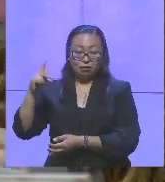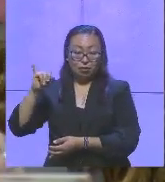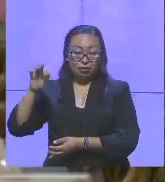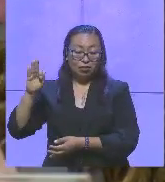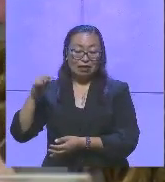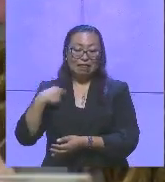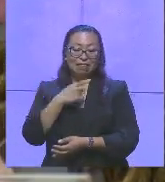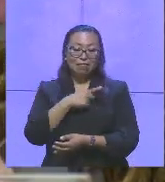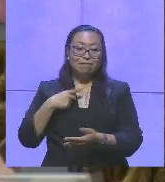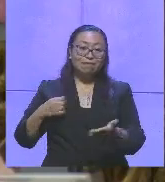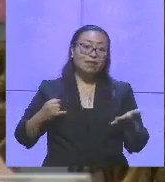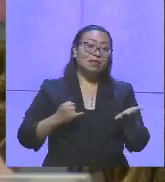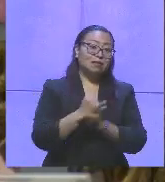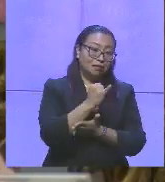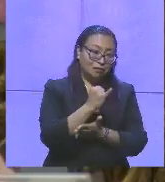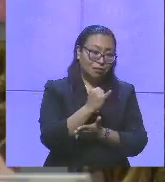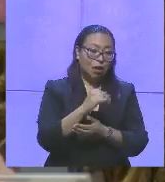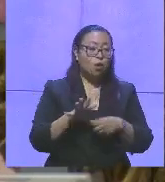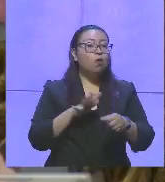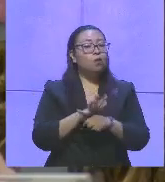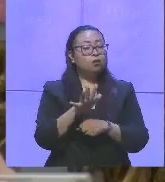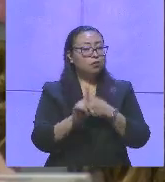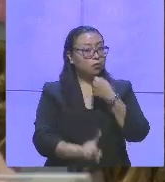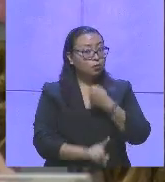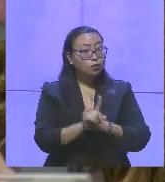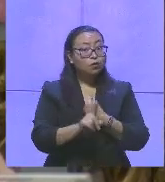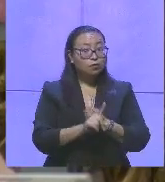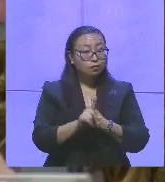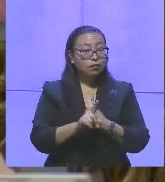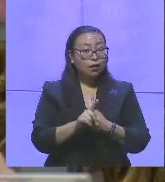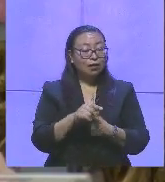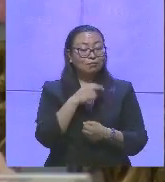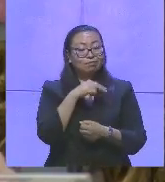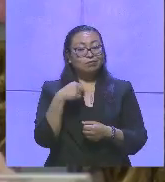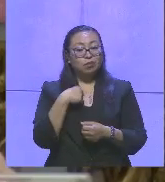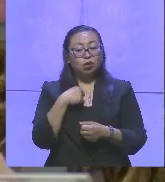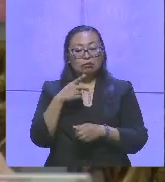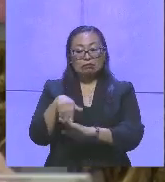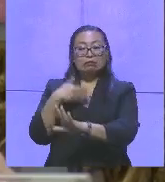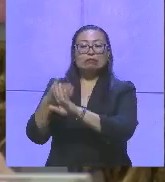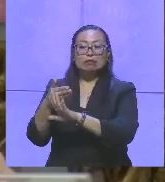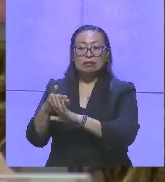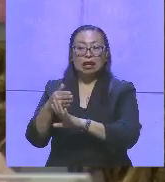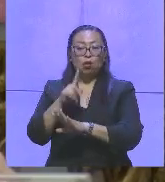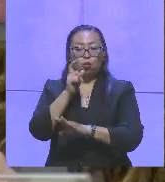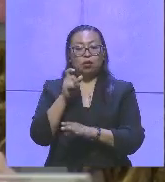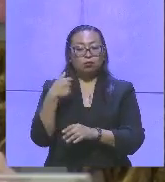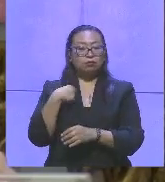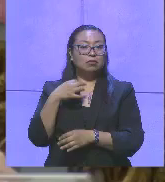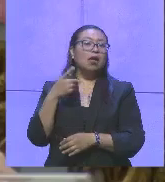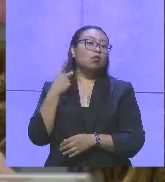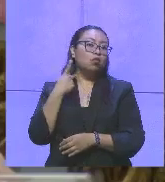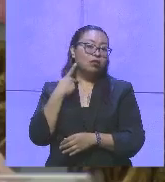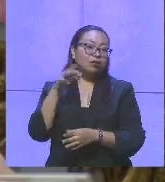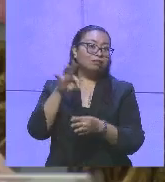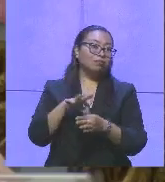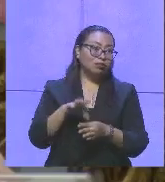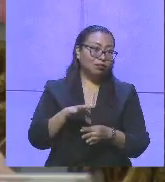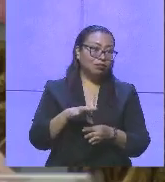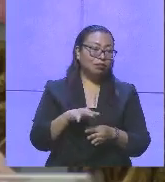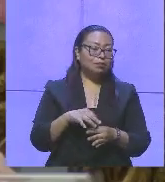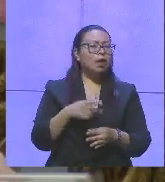nuestras decisiones la afectación que se le puede producir a una persona en el ámbito electoral.